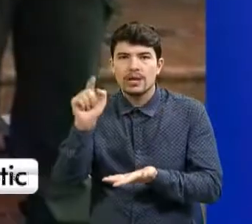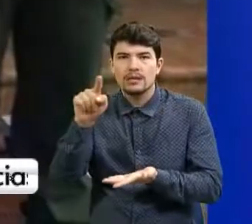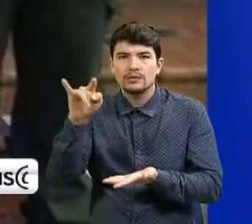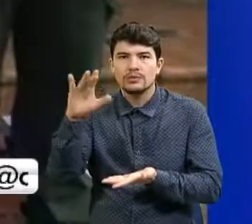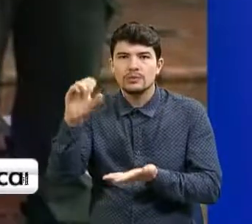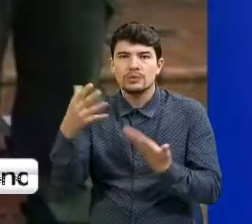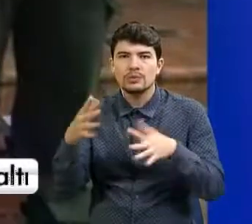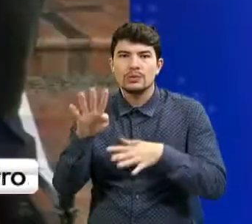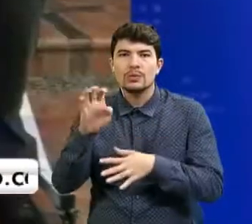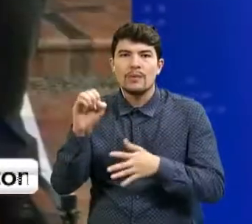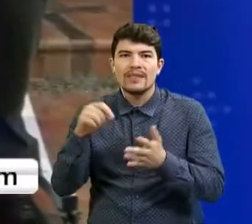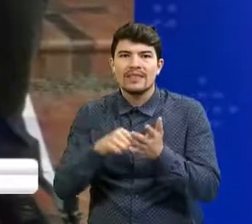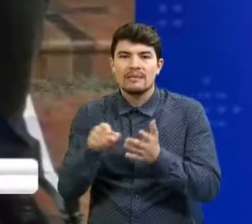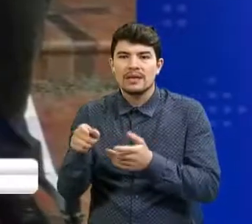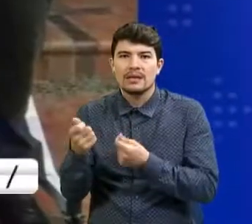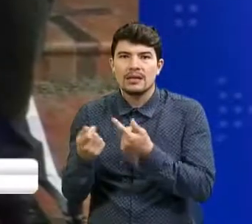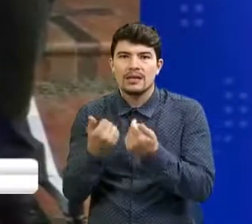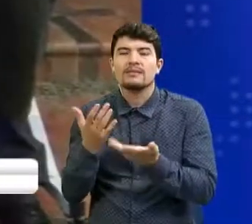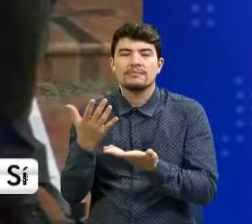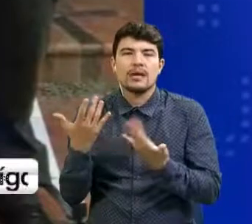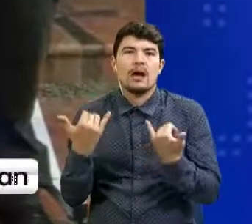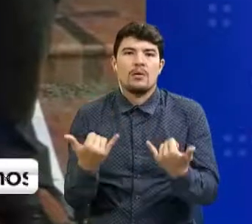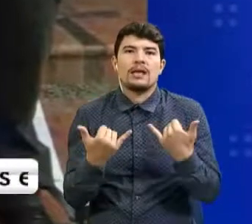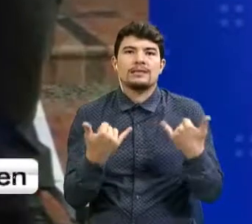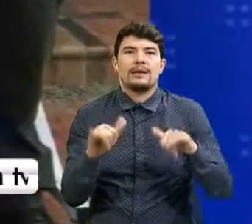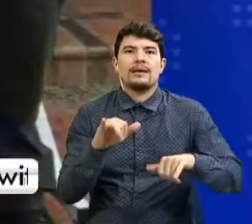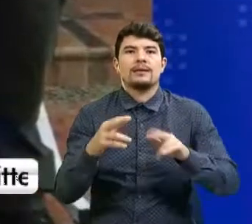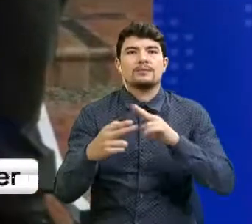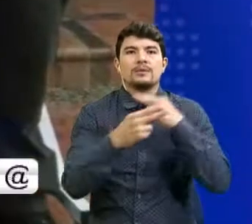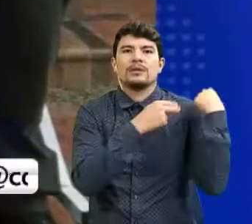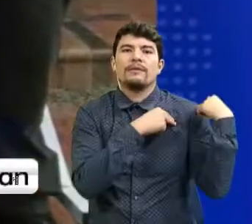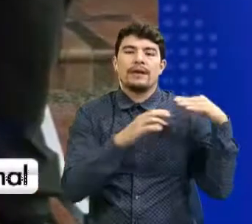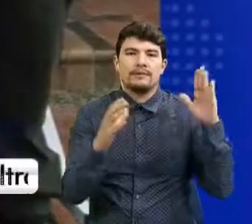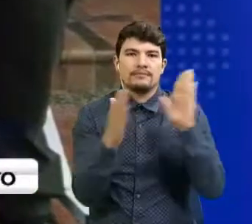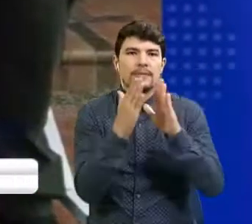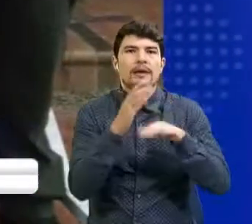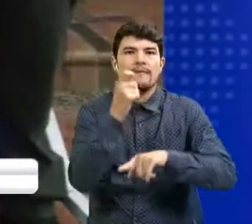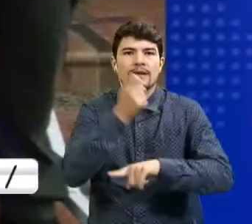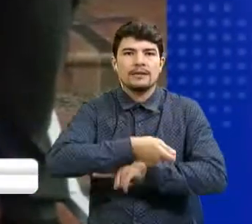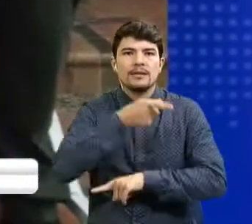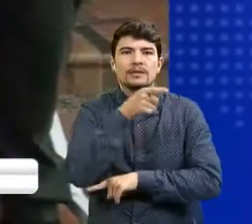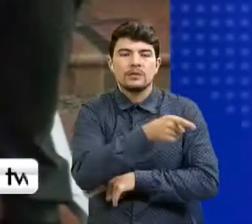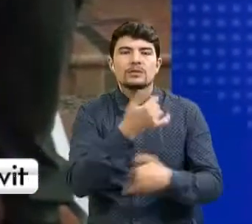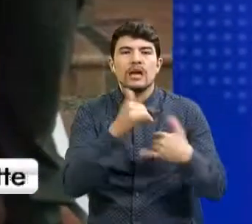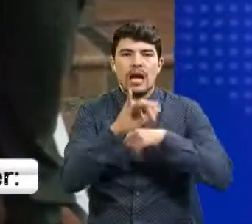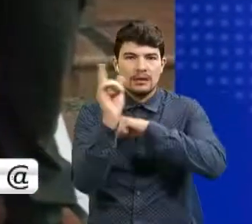más de 90 mil pesos. Quedaron a disposición de la Fiscalía Seccional de Barbosa, que los